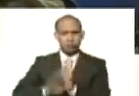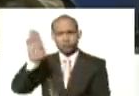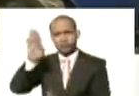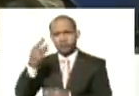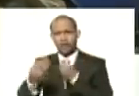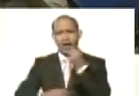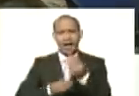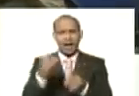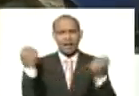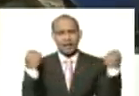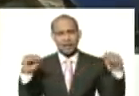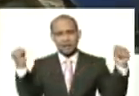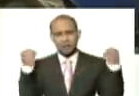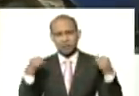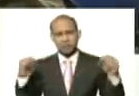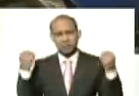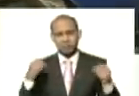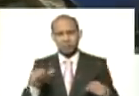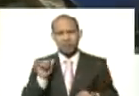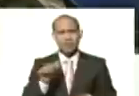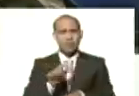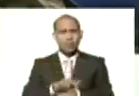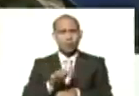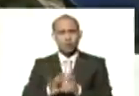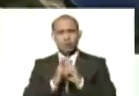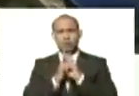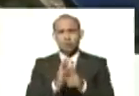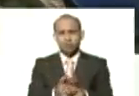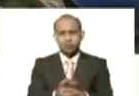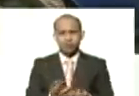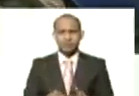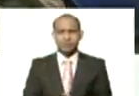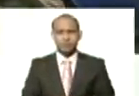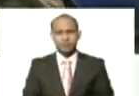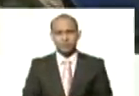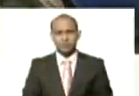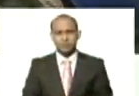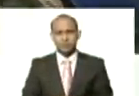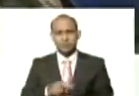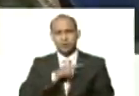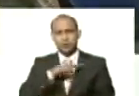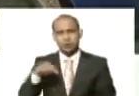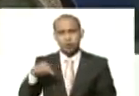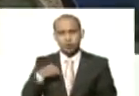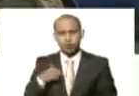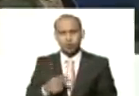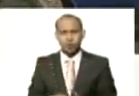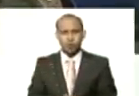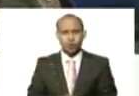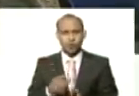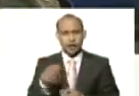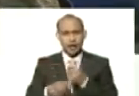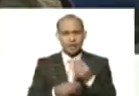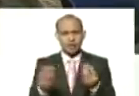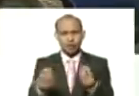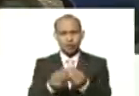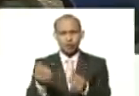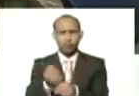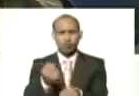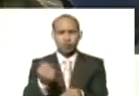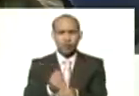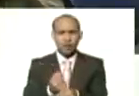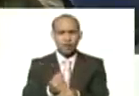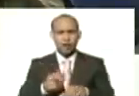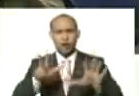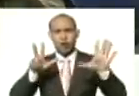ejecutar ejercicios que al mismo tiempo nos dan resultados operacionales. Hemos, con el trabajo de las